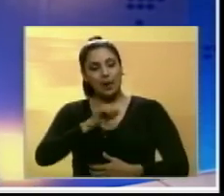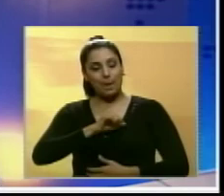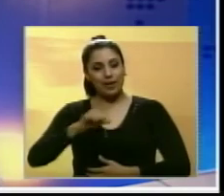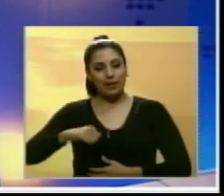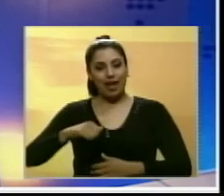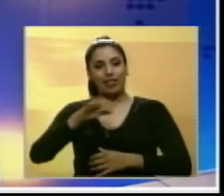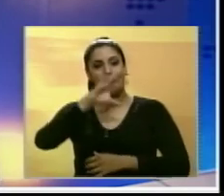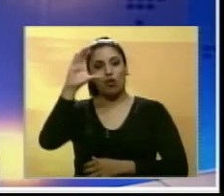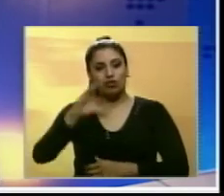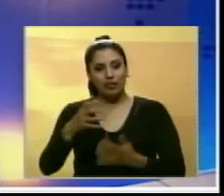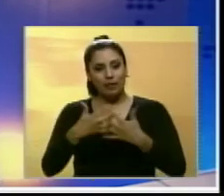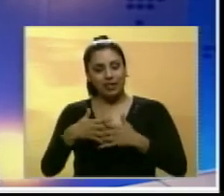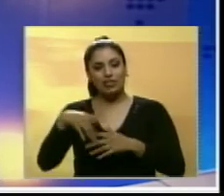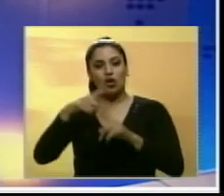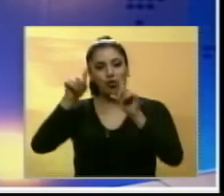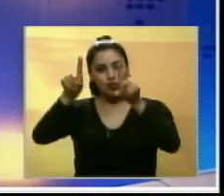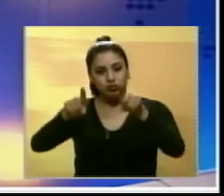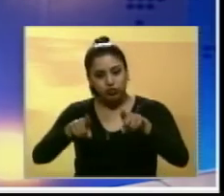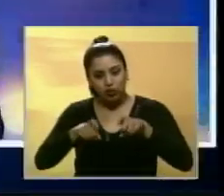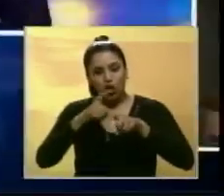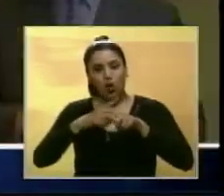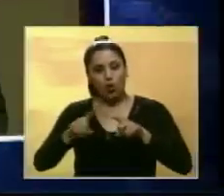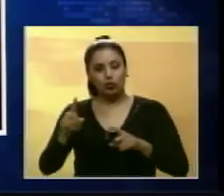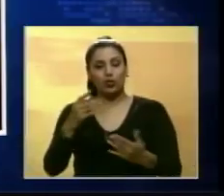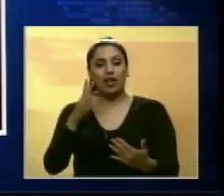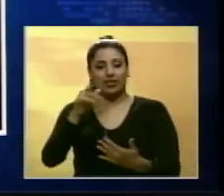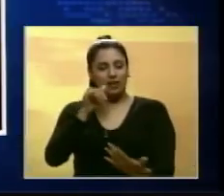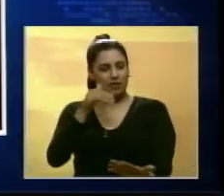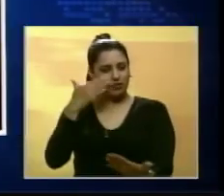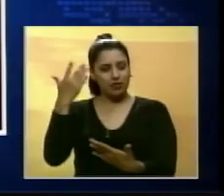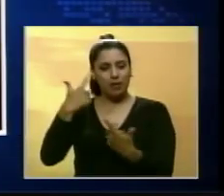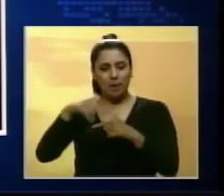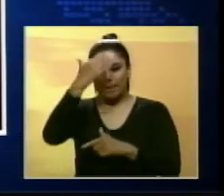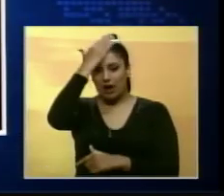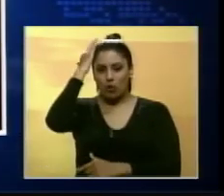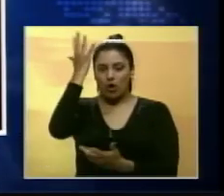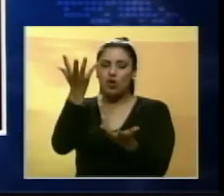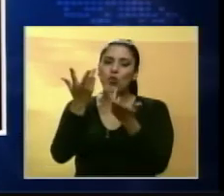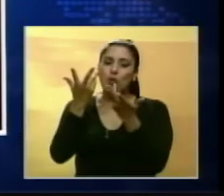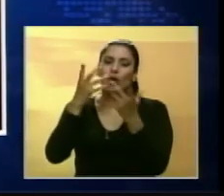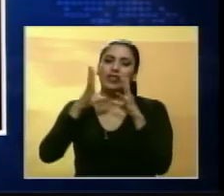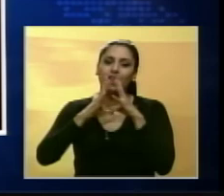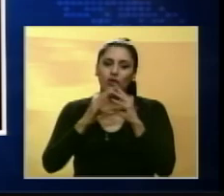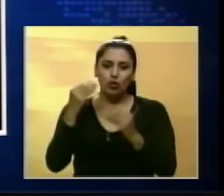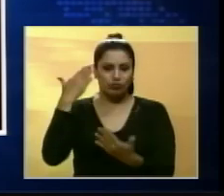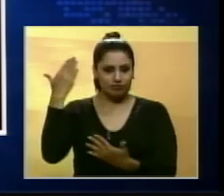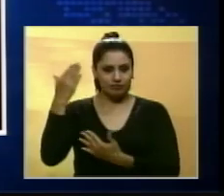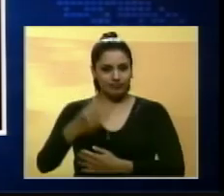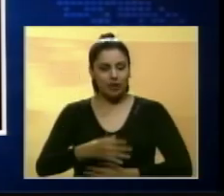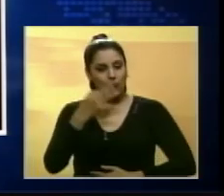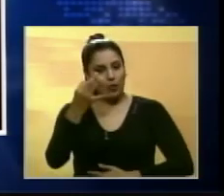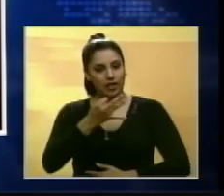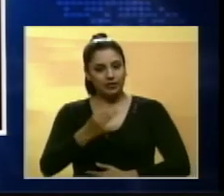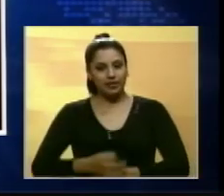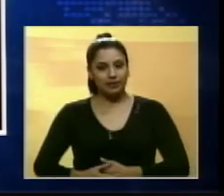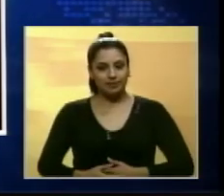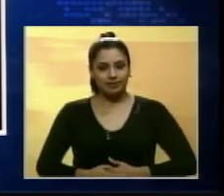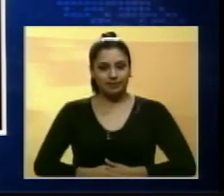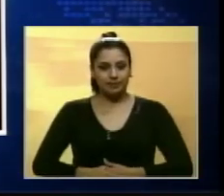Concecomercio, Fedeagro, Fedenaga y Conindustria. Manuel Covela se encuentra en vivo y nos tiene los detalles. Adelante, Manuel. Buenas